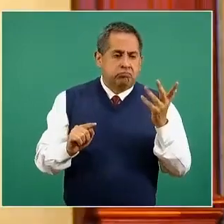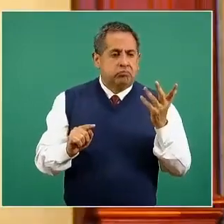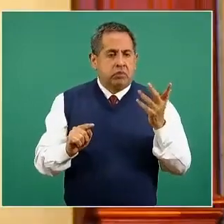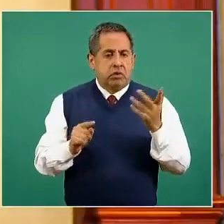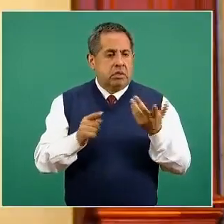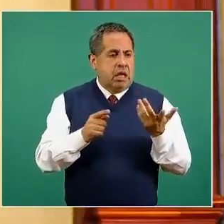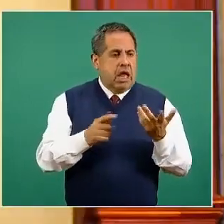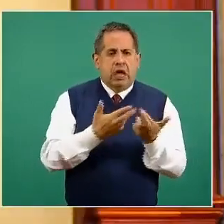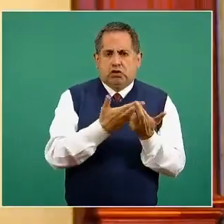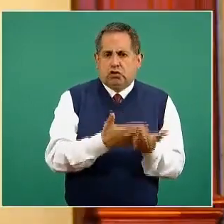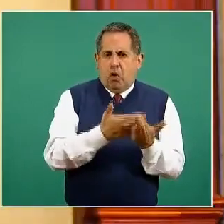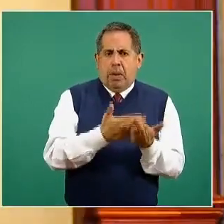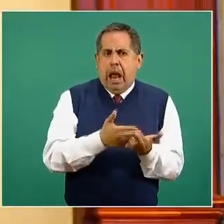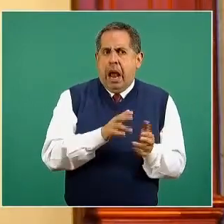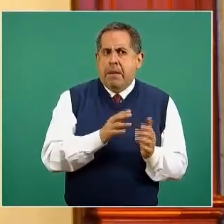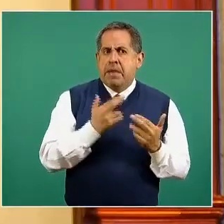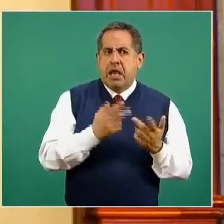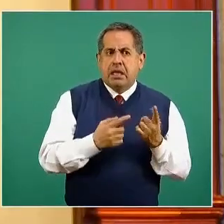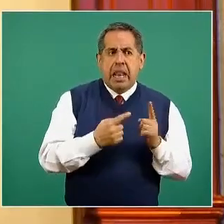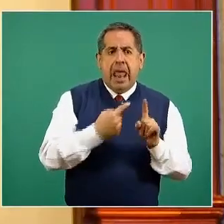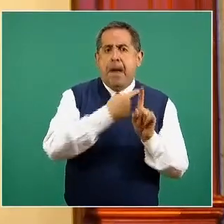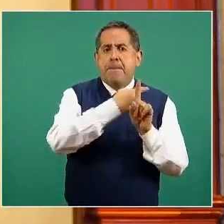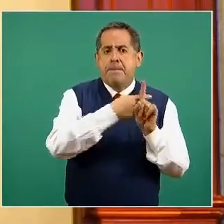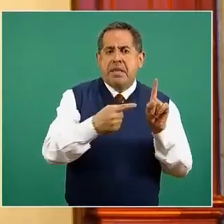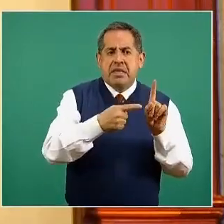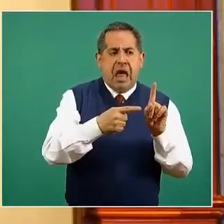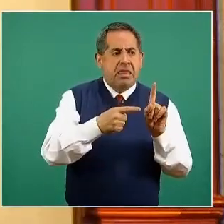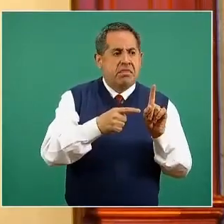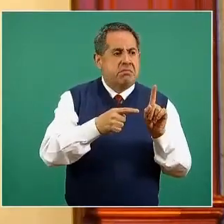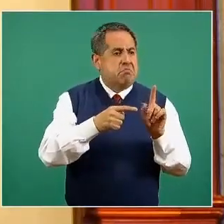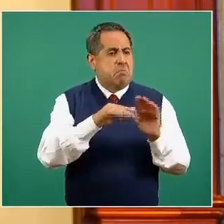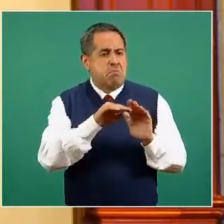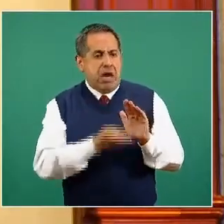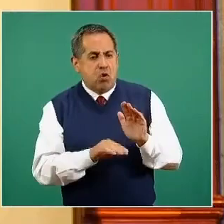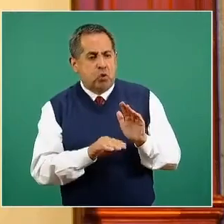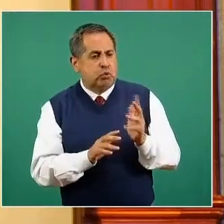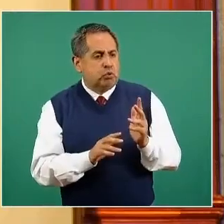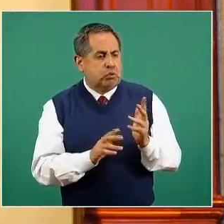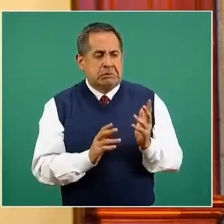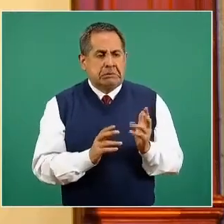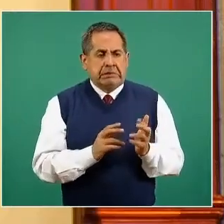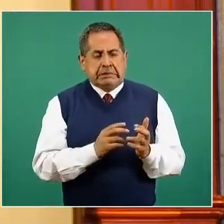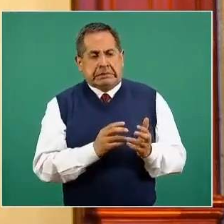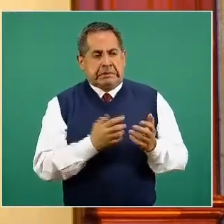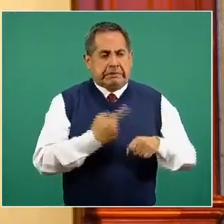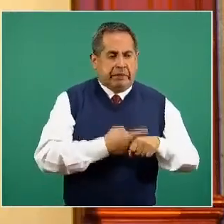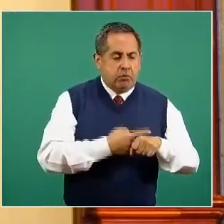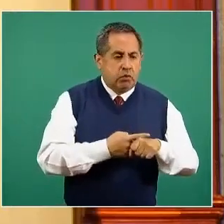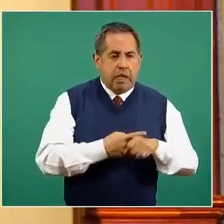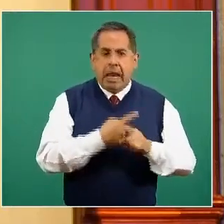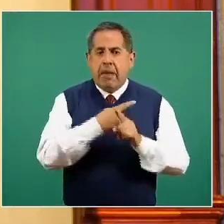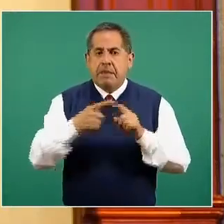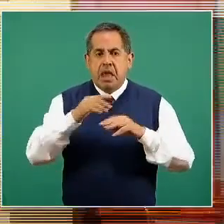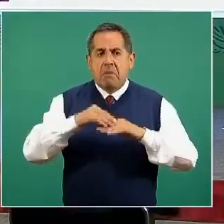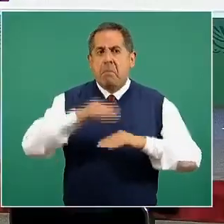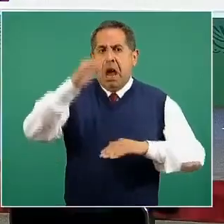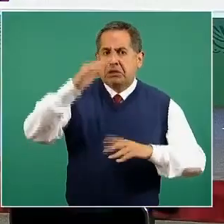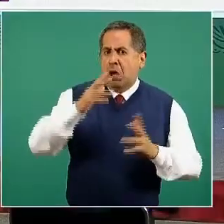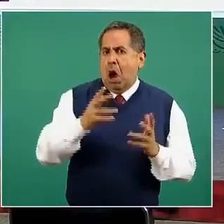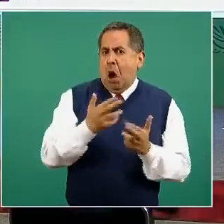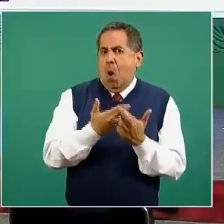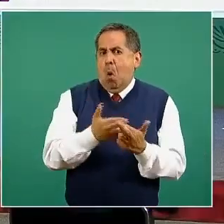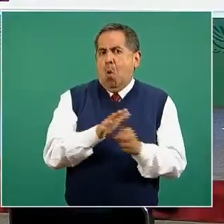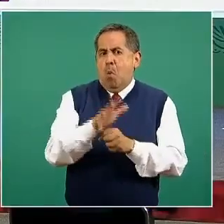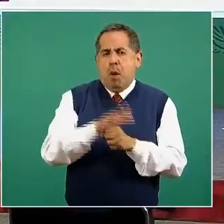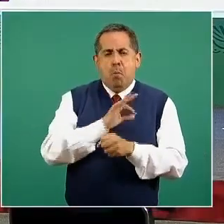camas disponibles, es decir, no han superado el 50% de ocupación. Veamos rápidamente esta